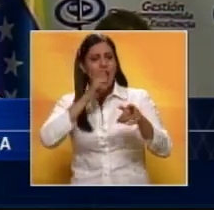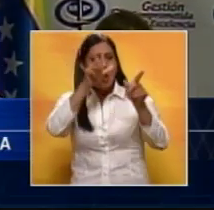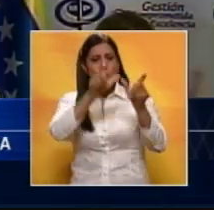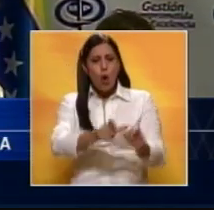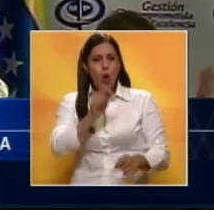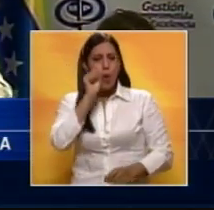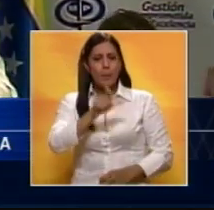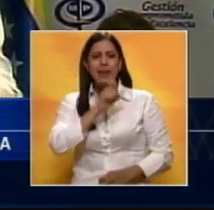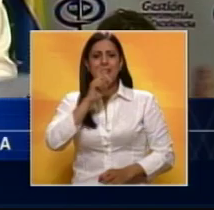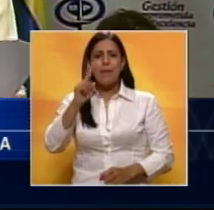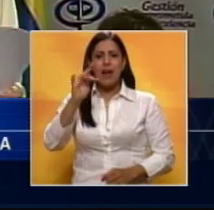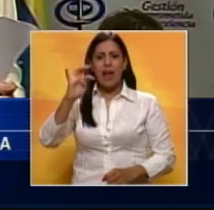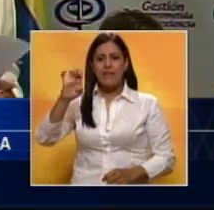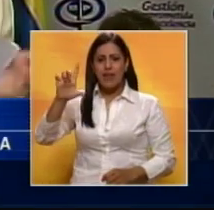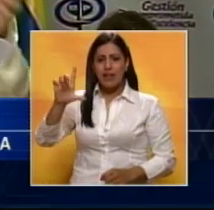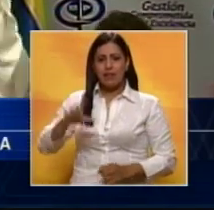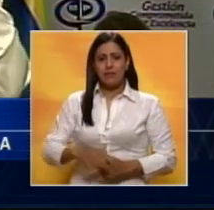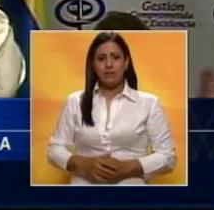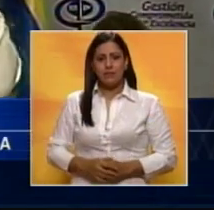González.